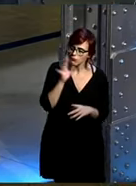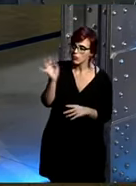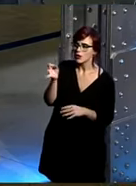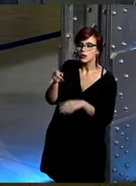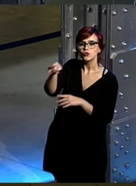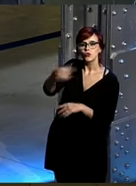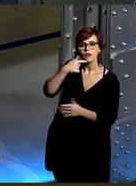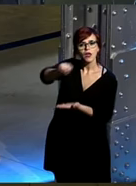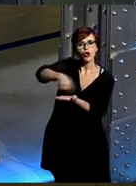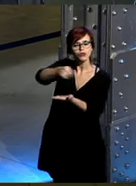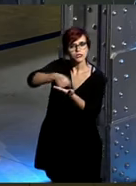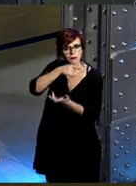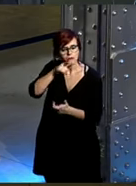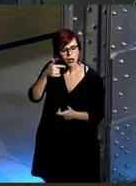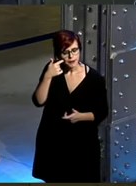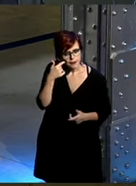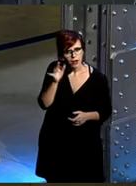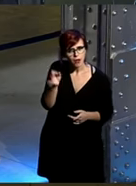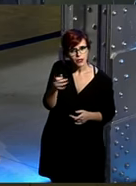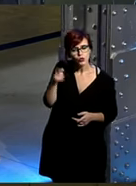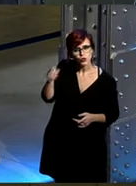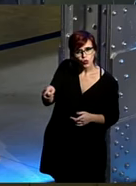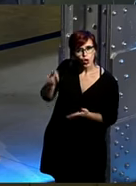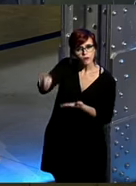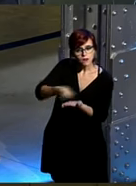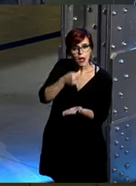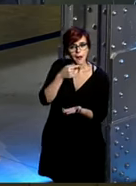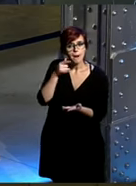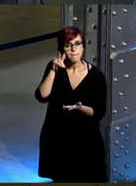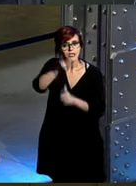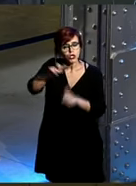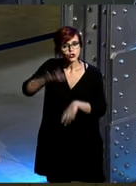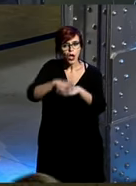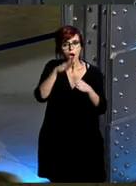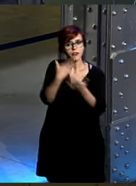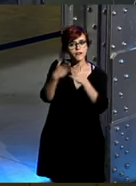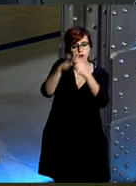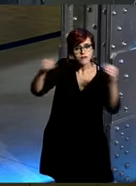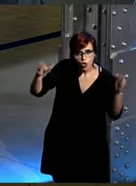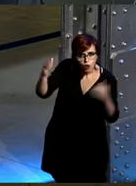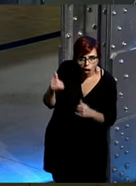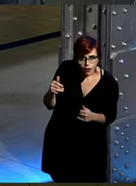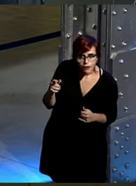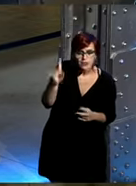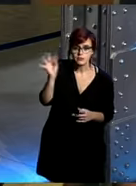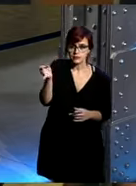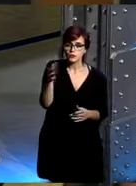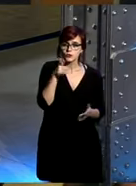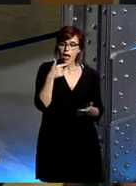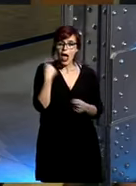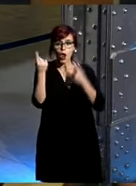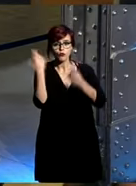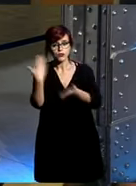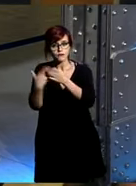que estás contratando a gente que no está certificada por la universidad. O sea, no, estamos contratando gente certificada